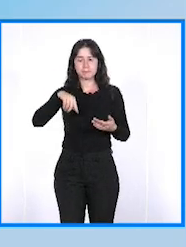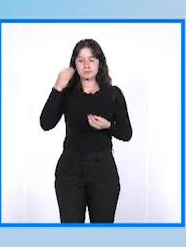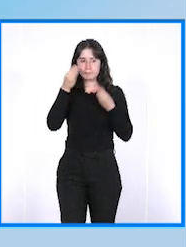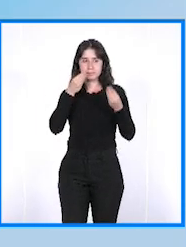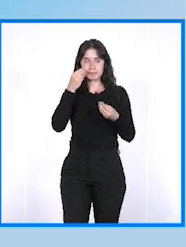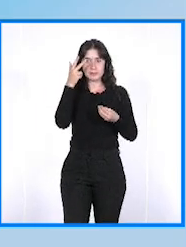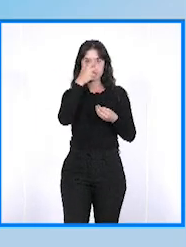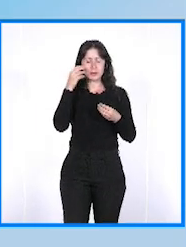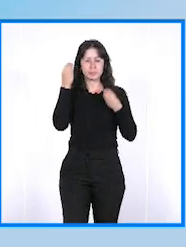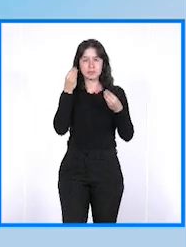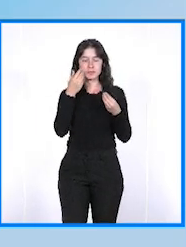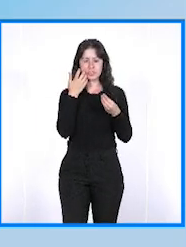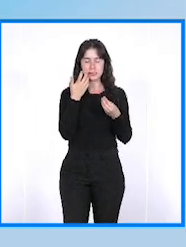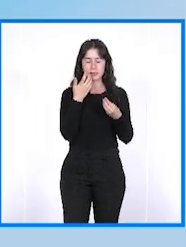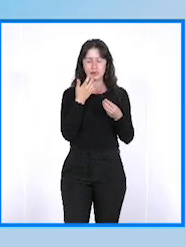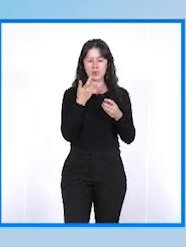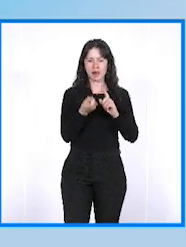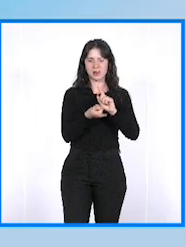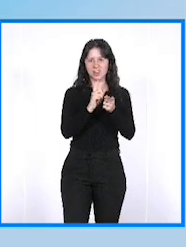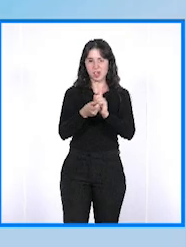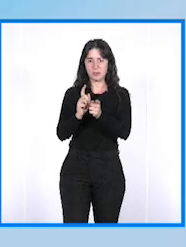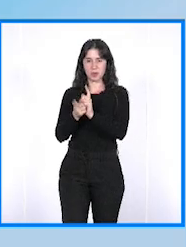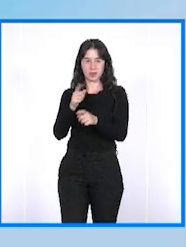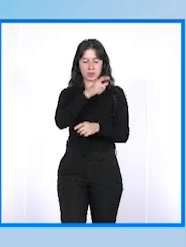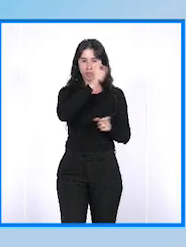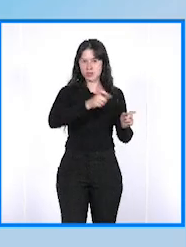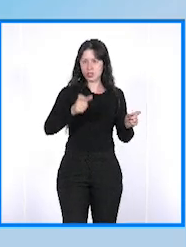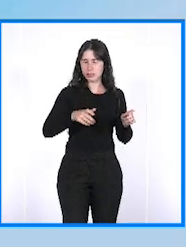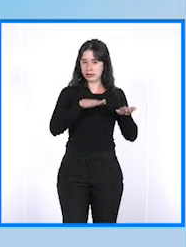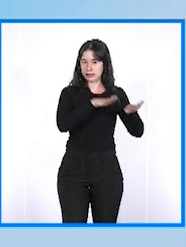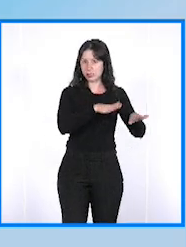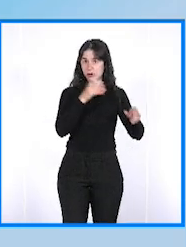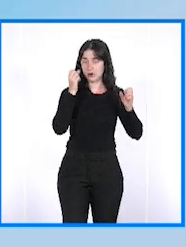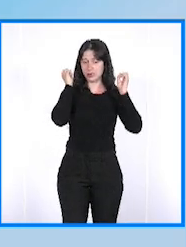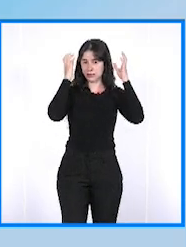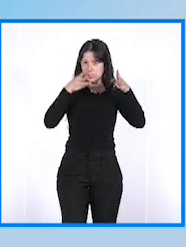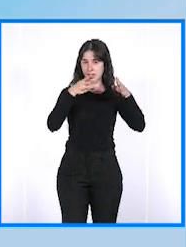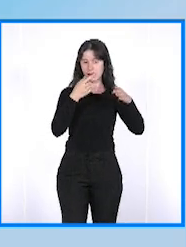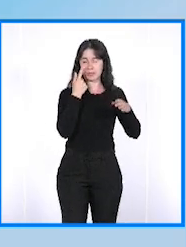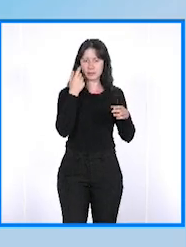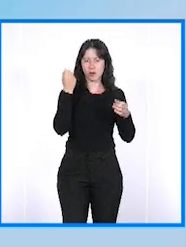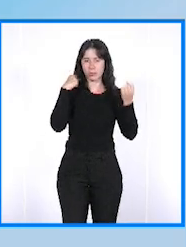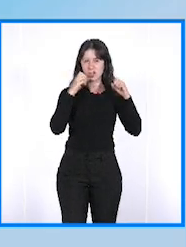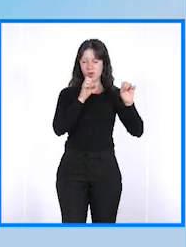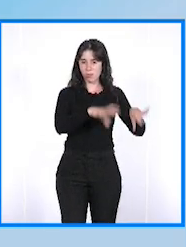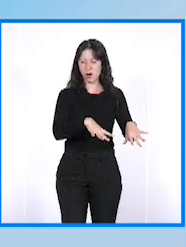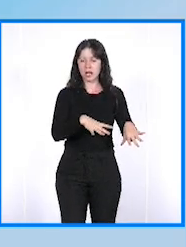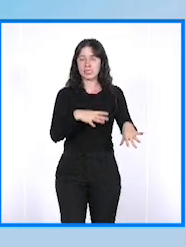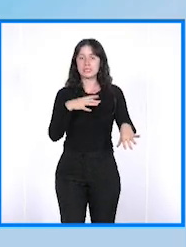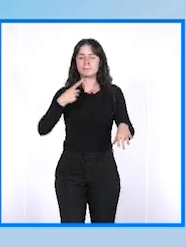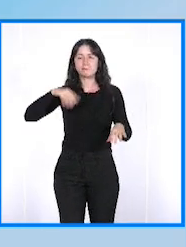cambios en ese grupo que ha permanecido siempre en residencia esperábamos que se comportara igual y esperábamos ver cambios